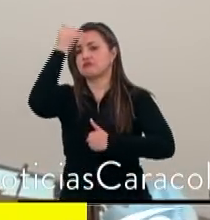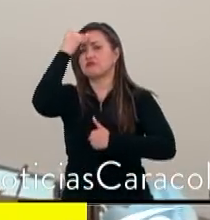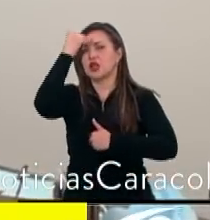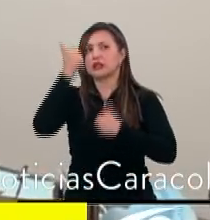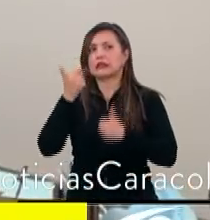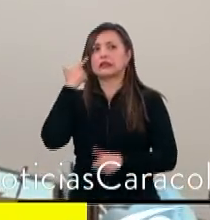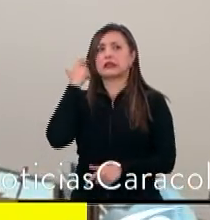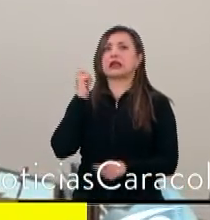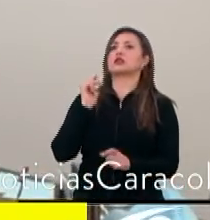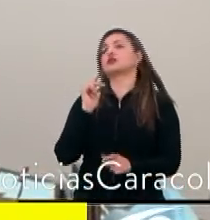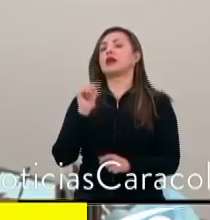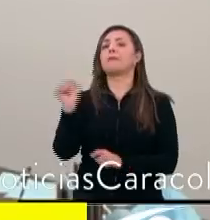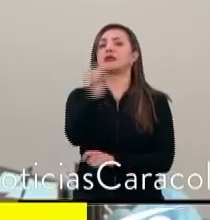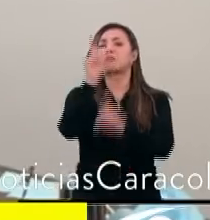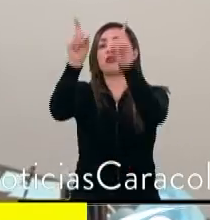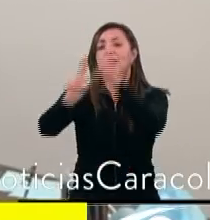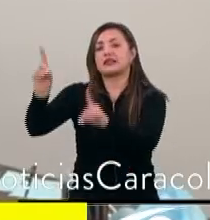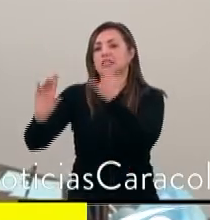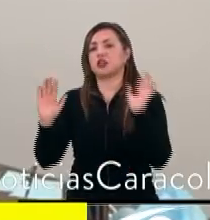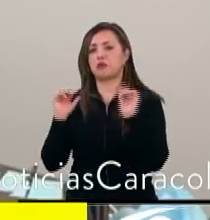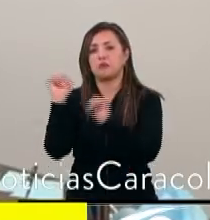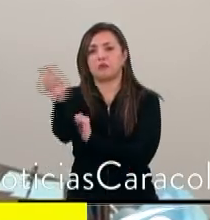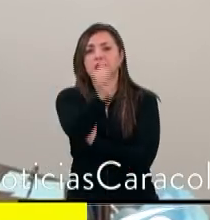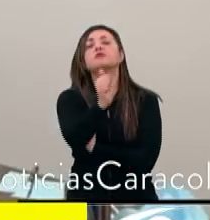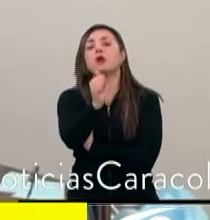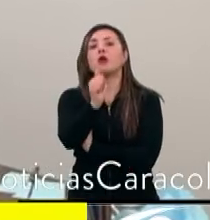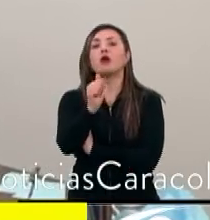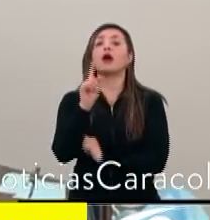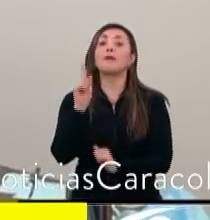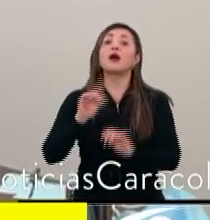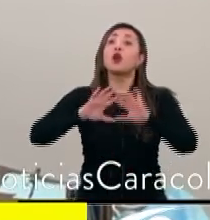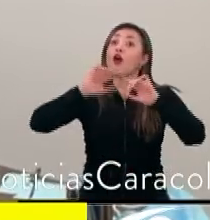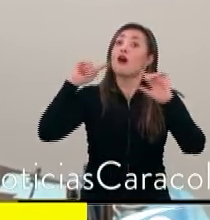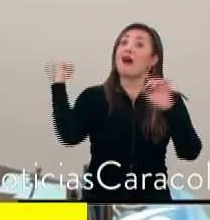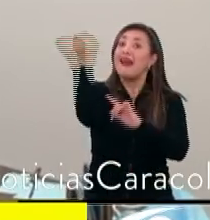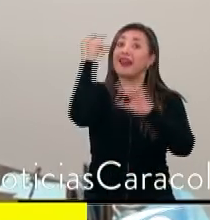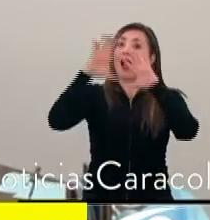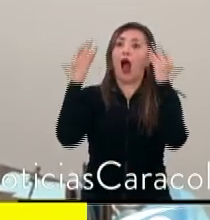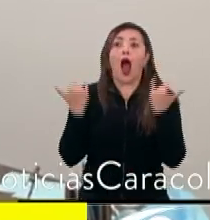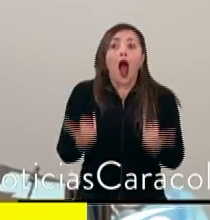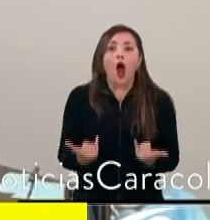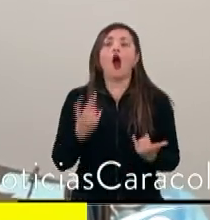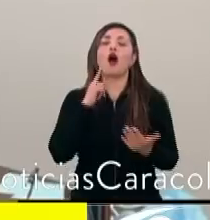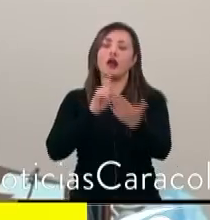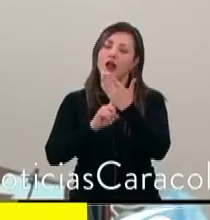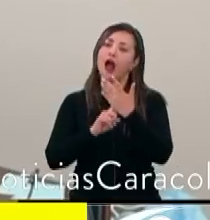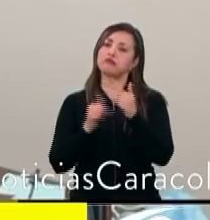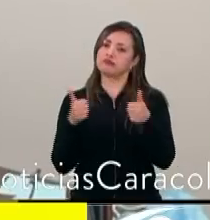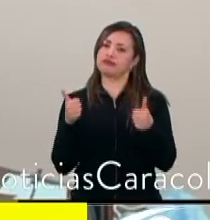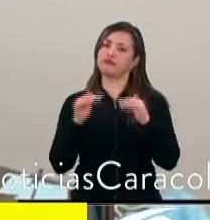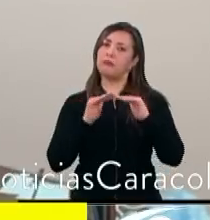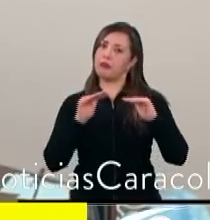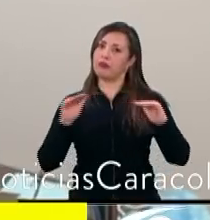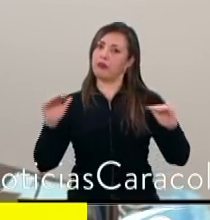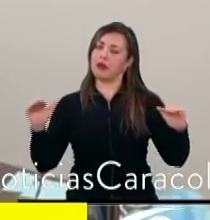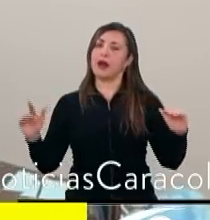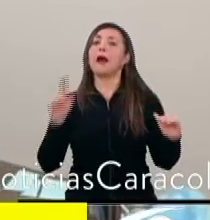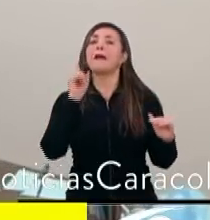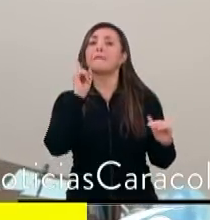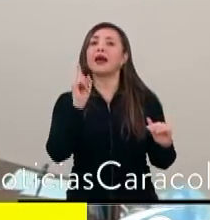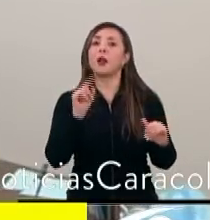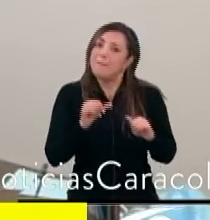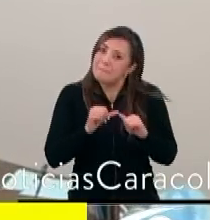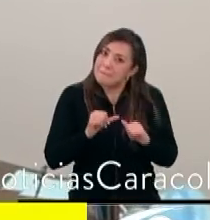decisión de manera individual. De forma global, estamos en un buen momento, pero para mantener ese momento por un tiempo más